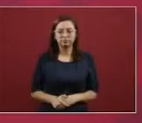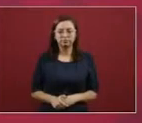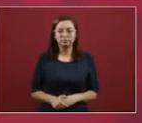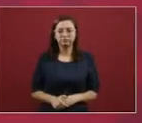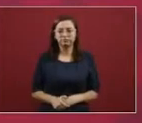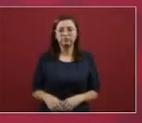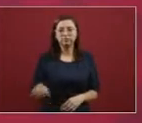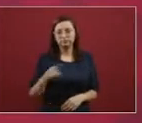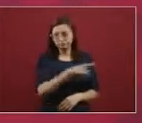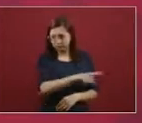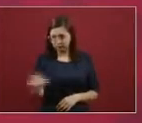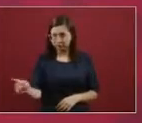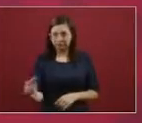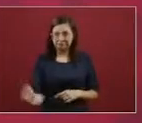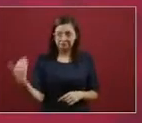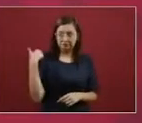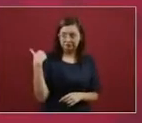contrapeso